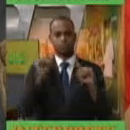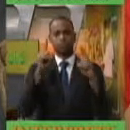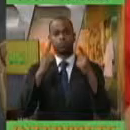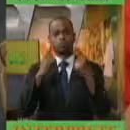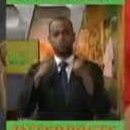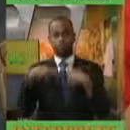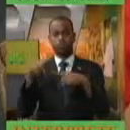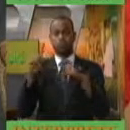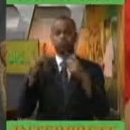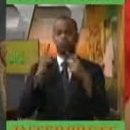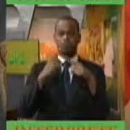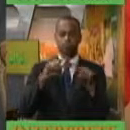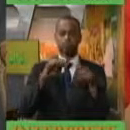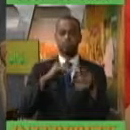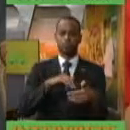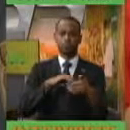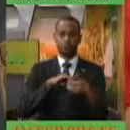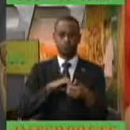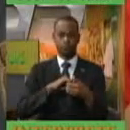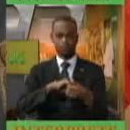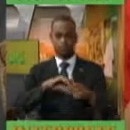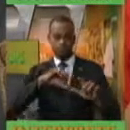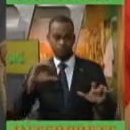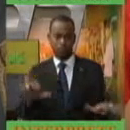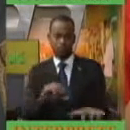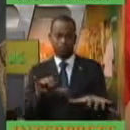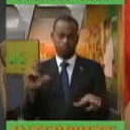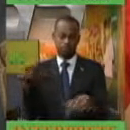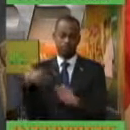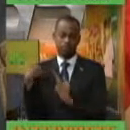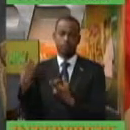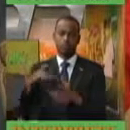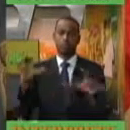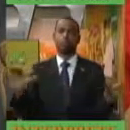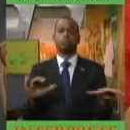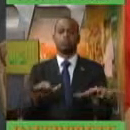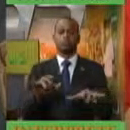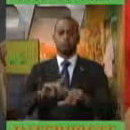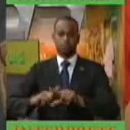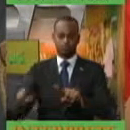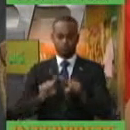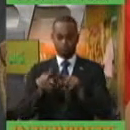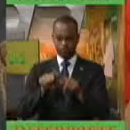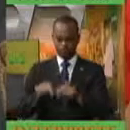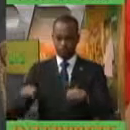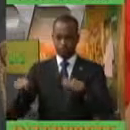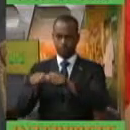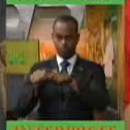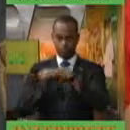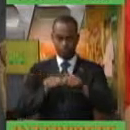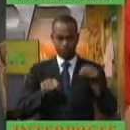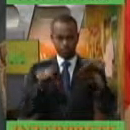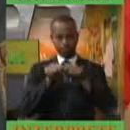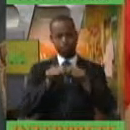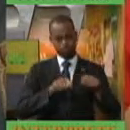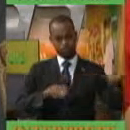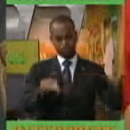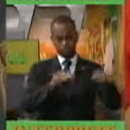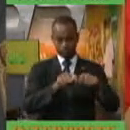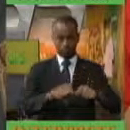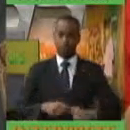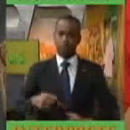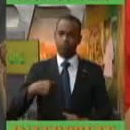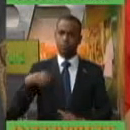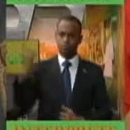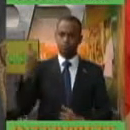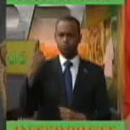que ha tenido CONADIS y el trabajo que hemos venido realizando en nuestros diferentes territorios. Yo siempre